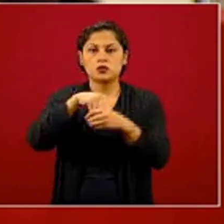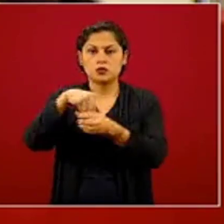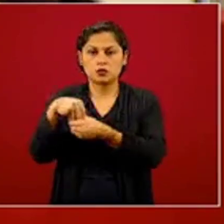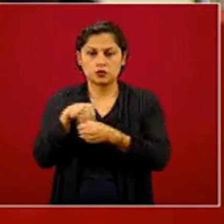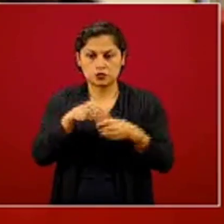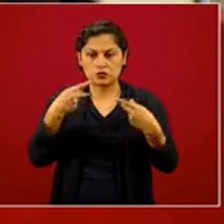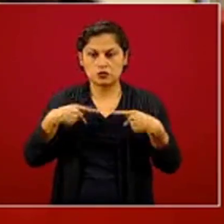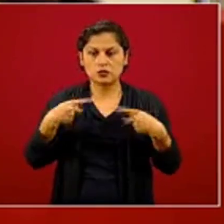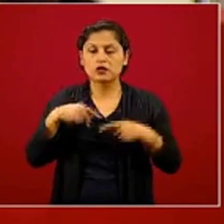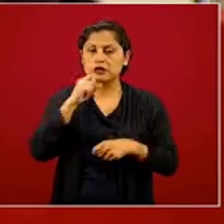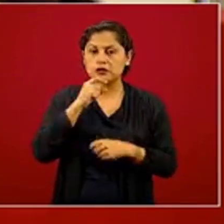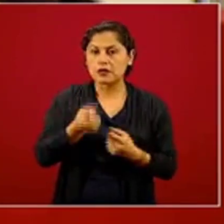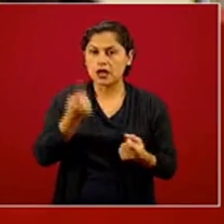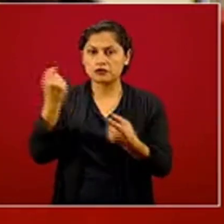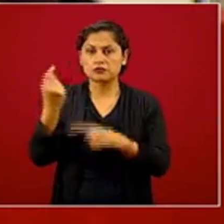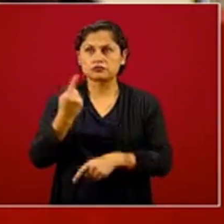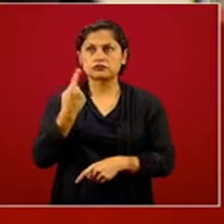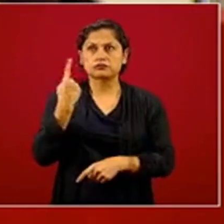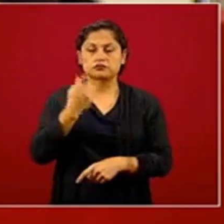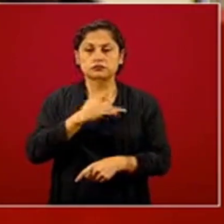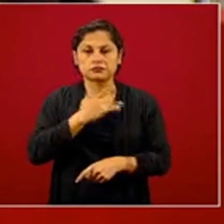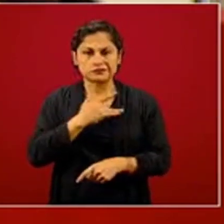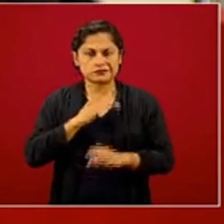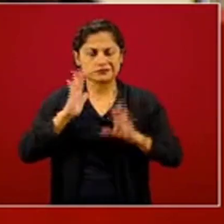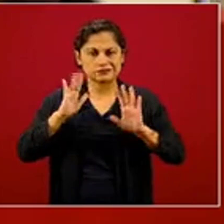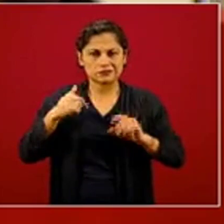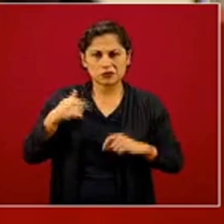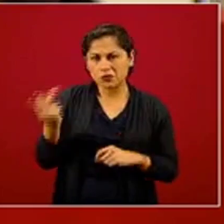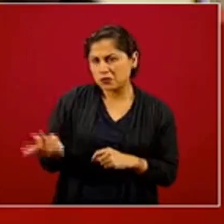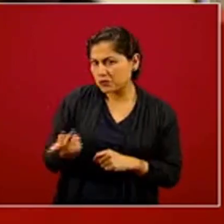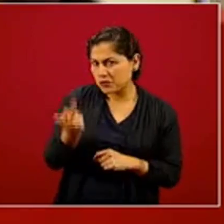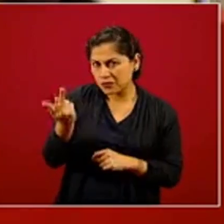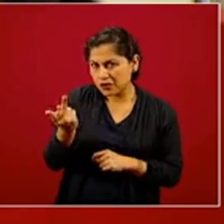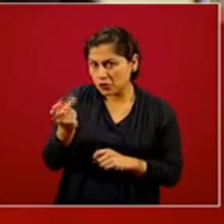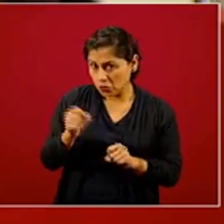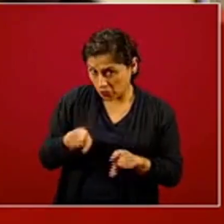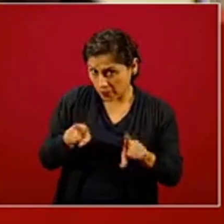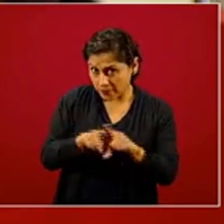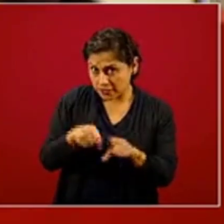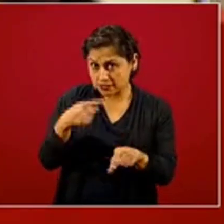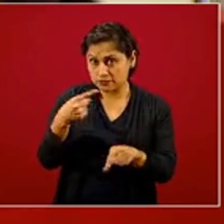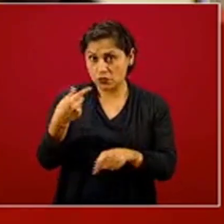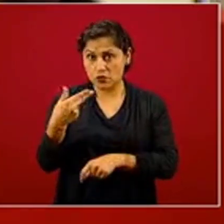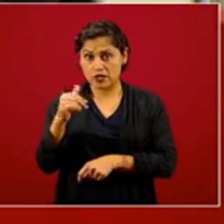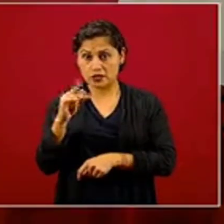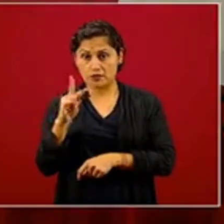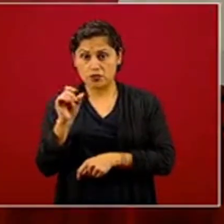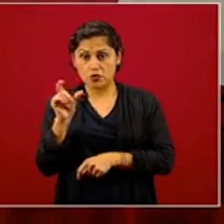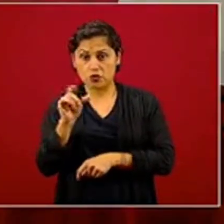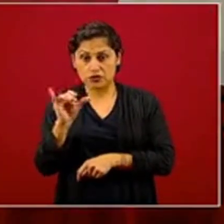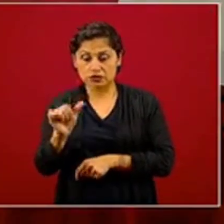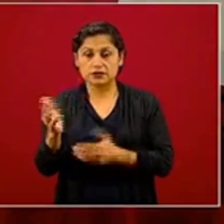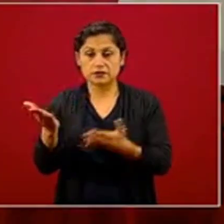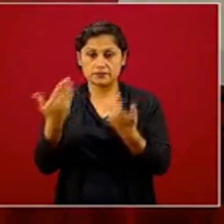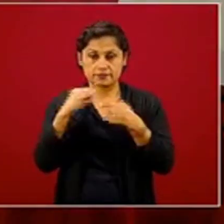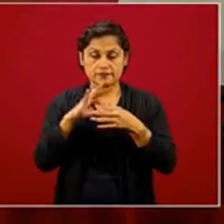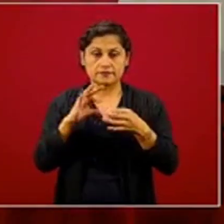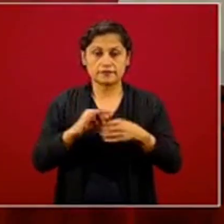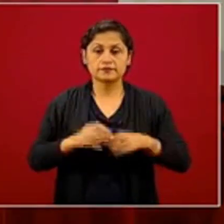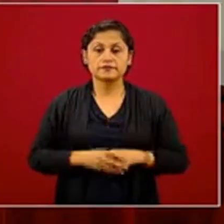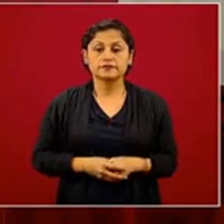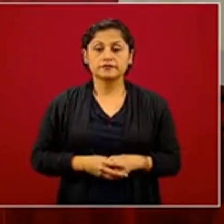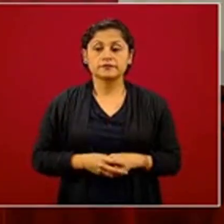están mareando. Entonces, no sé si tenga que ver esto con lo que se le llama la hipoxia, ojalá y eso. Gracias. Muchas